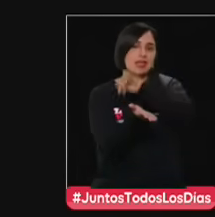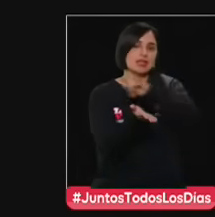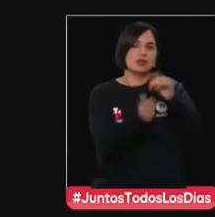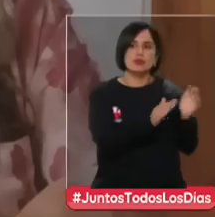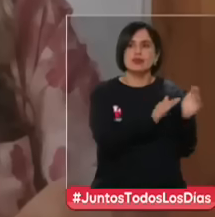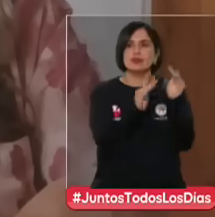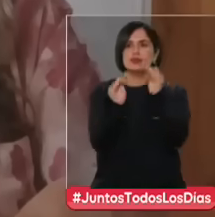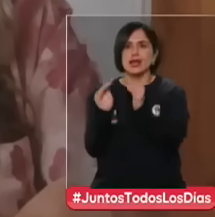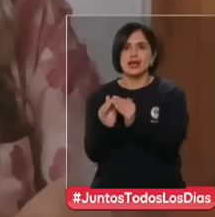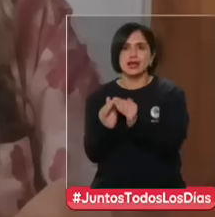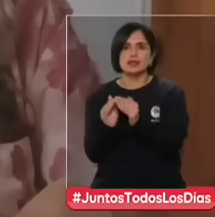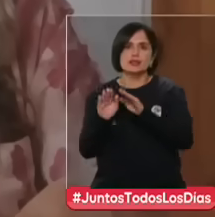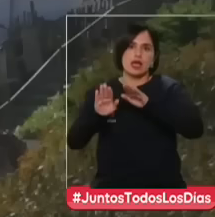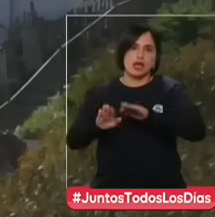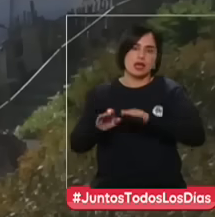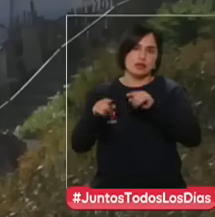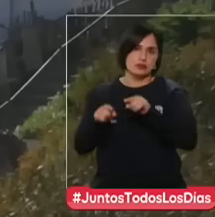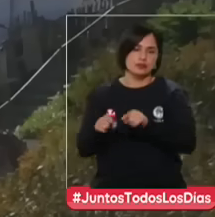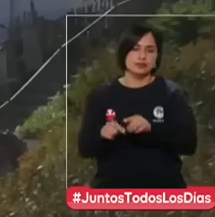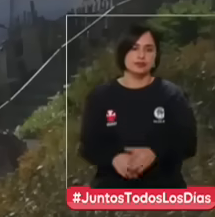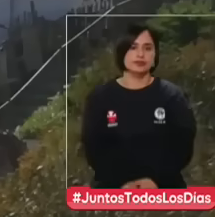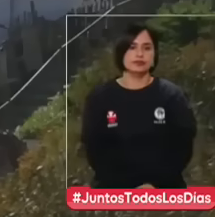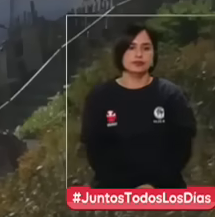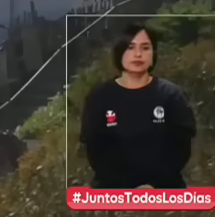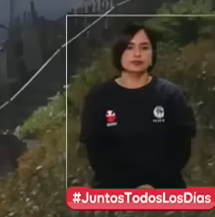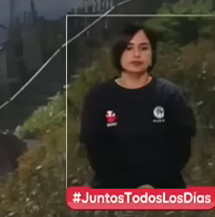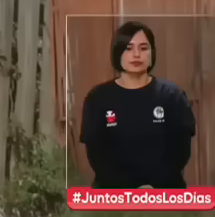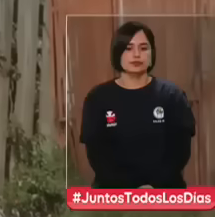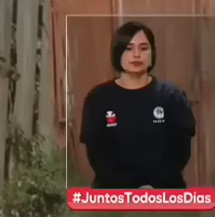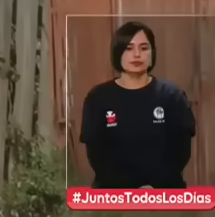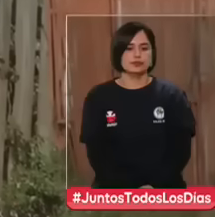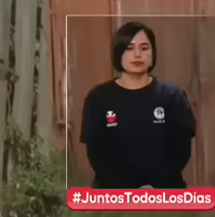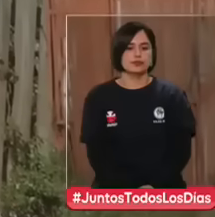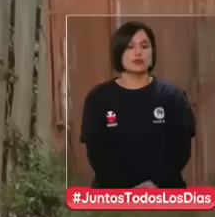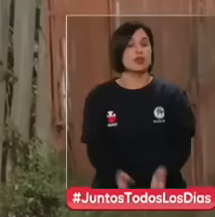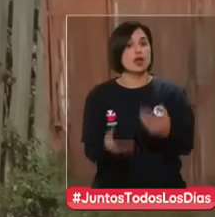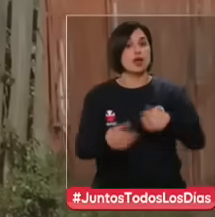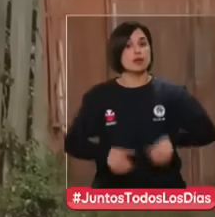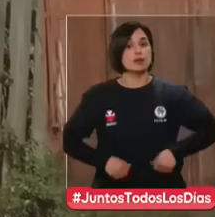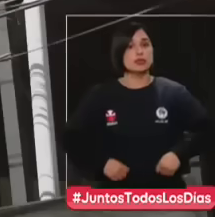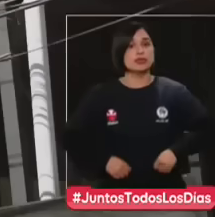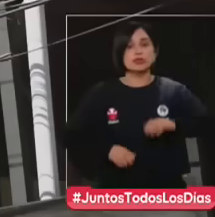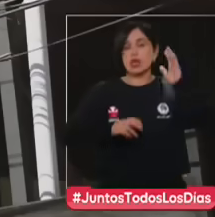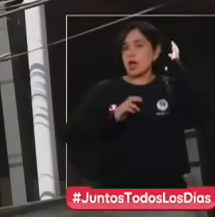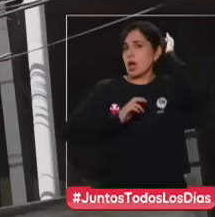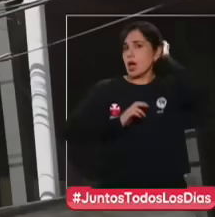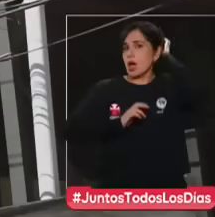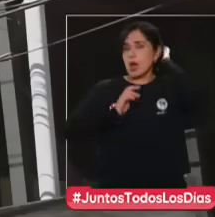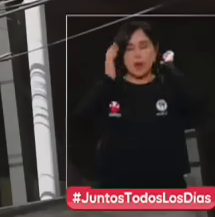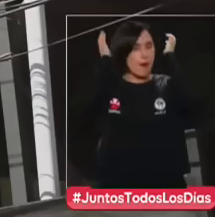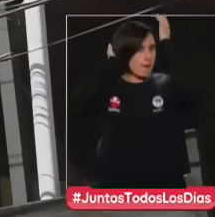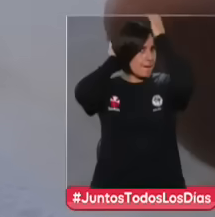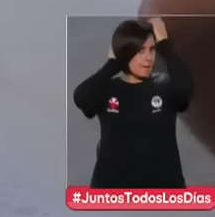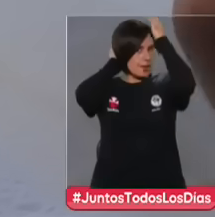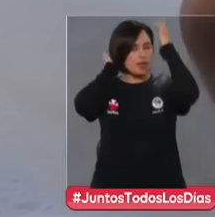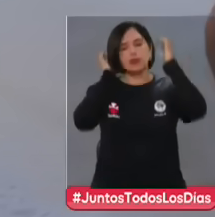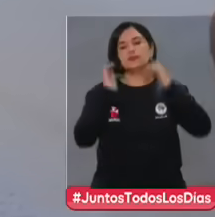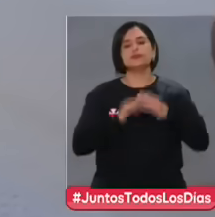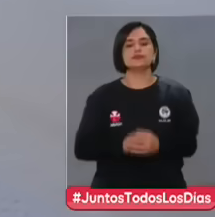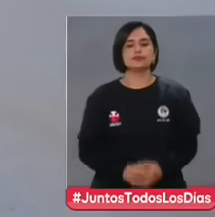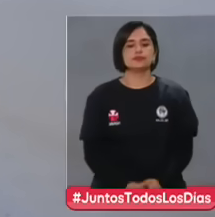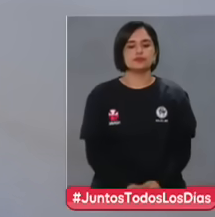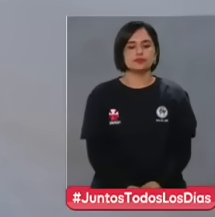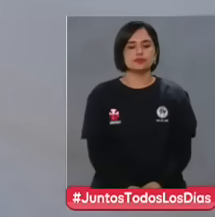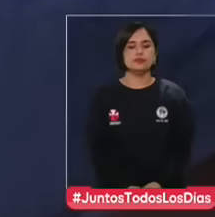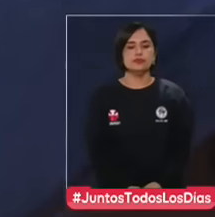a la casa, entonces la teníamos acá nosotros. A vestirse. ¿Le vas a lavar el pelo? Sí, obvio. Póngale